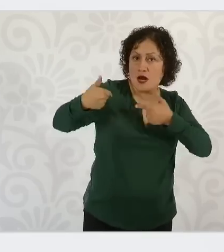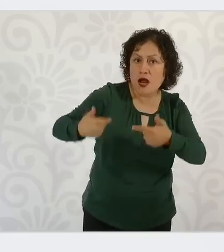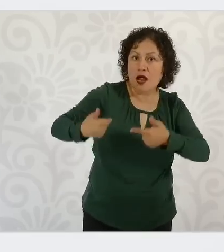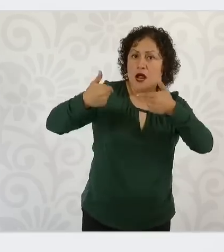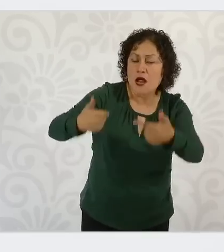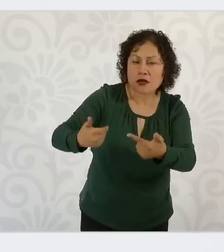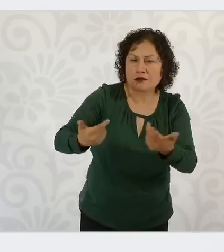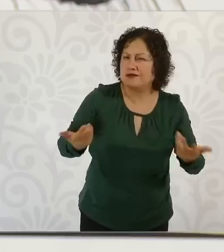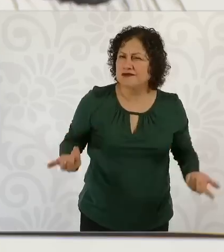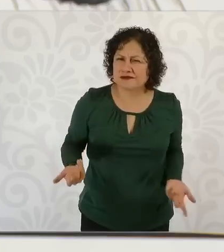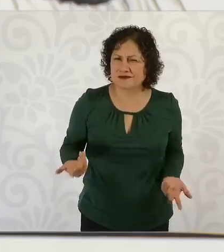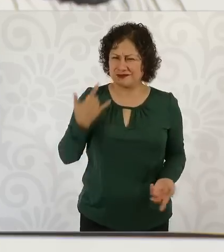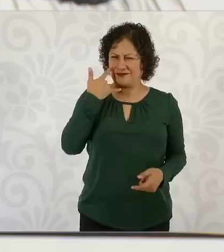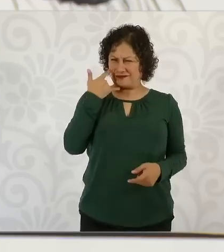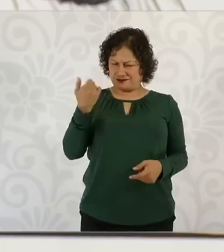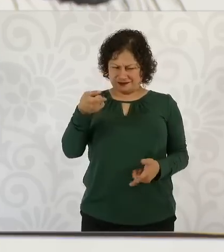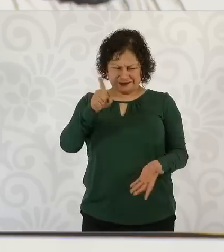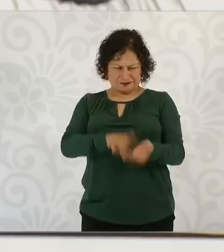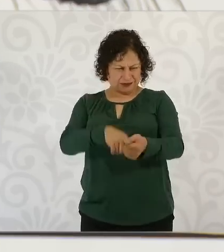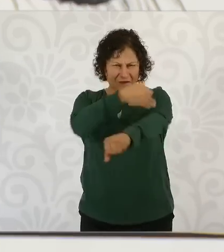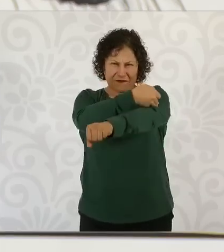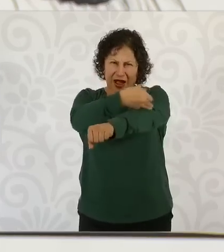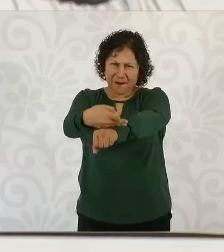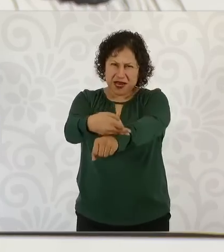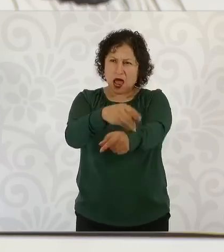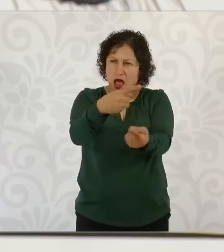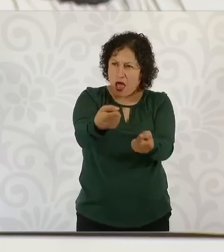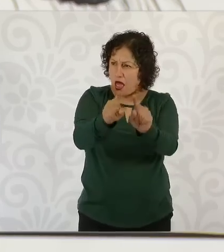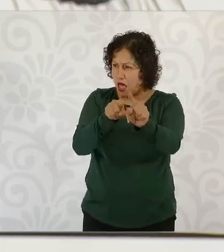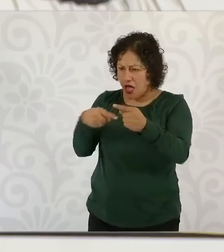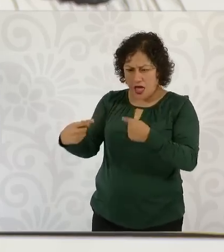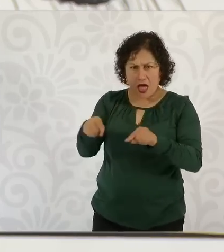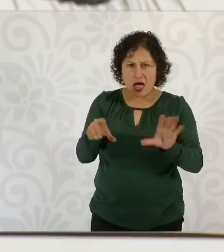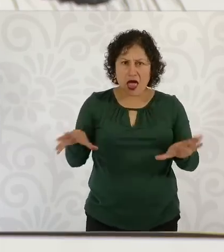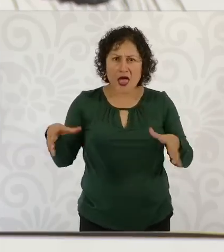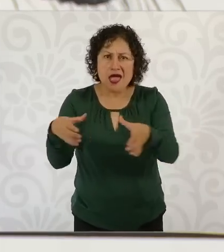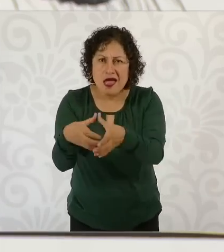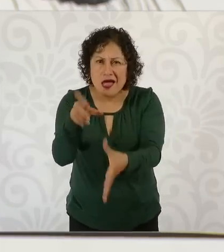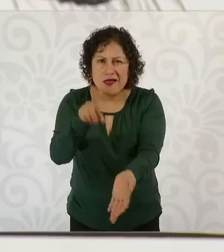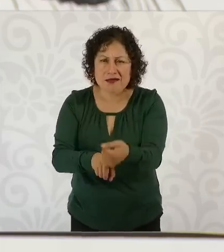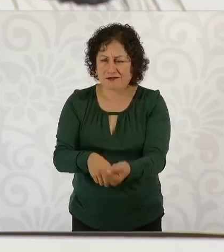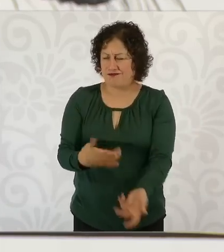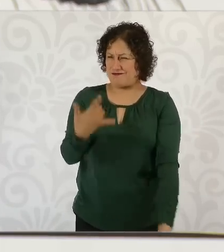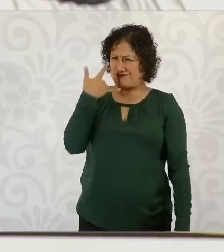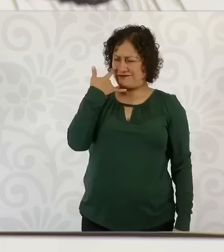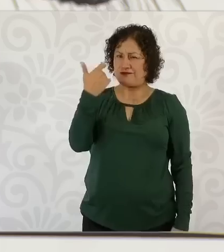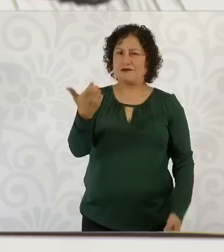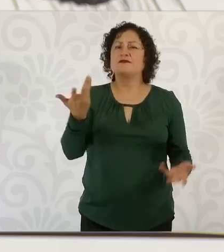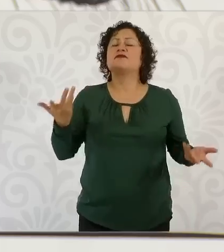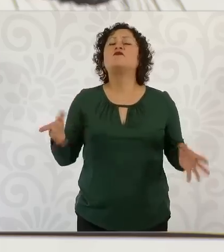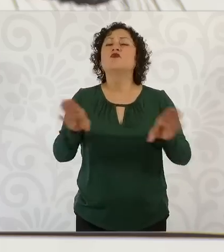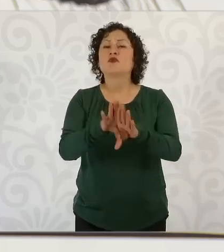Entonces, ¿por qué hay tanto familiar en el Poder Judicial? O sea, ¿cualquiera puede llegar a